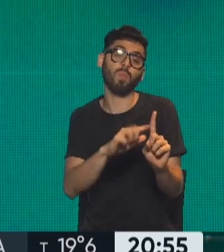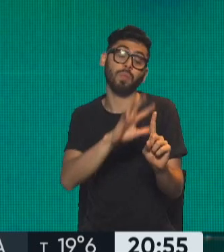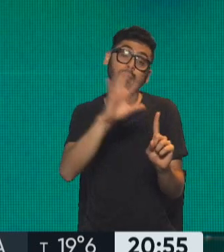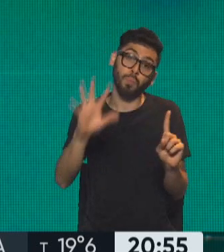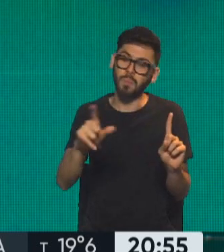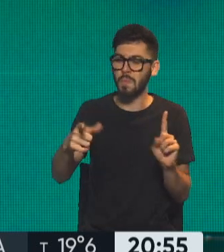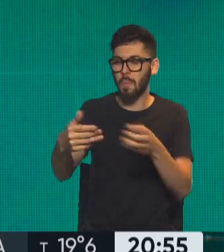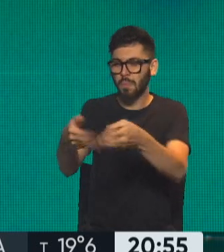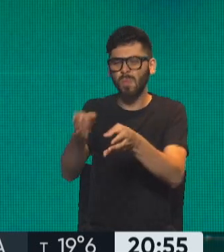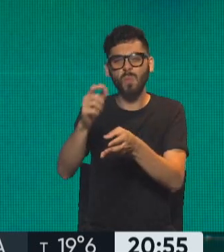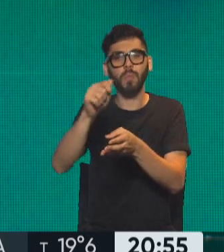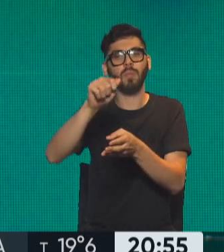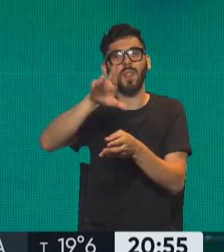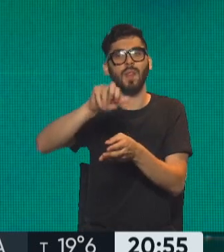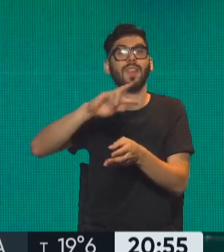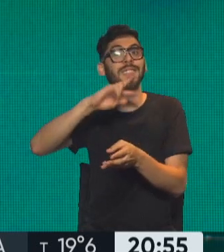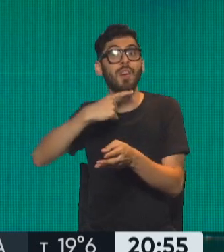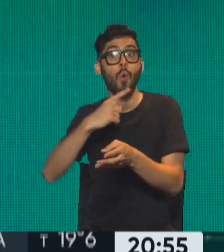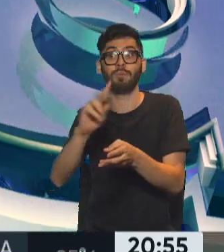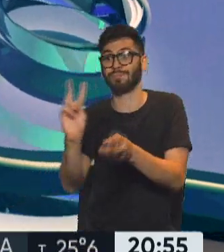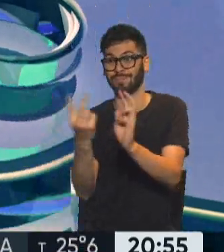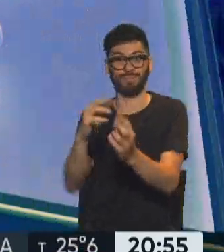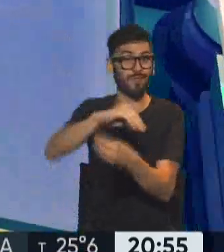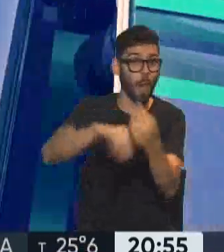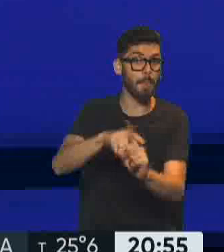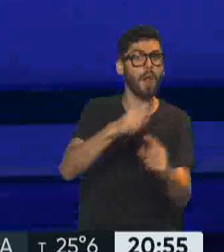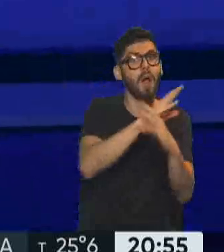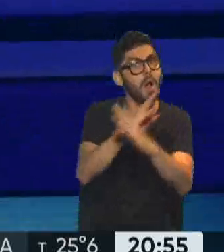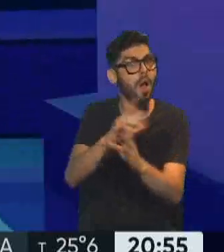a la familia de la tripulación del ARA San Juan.